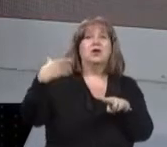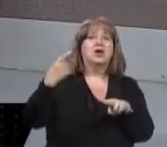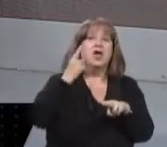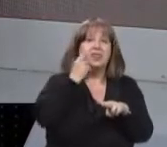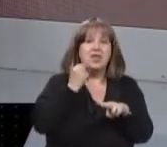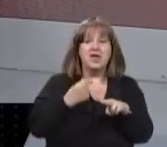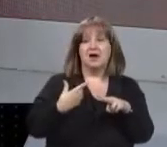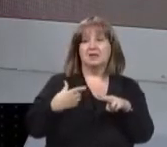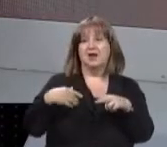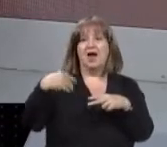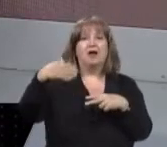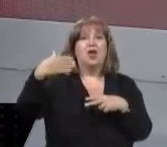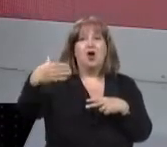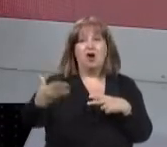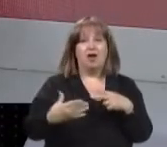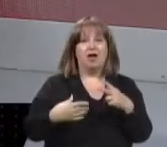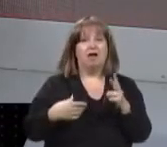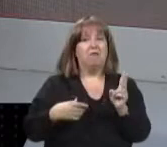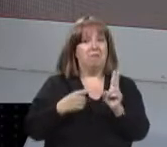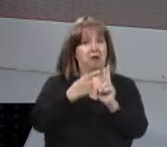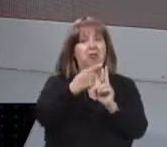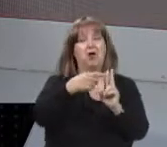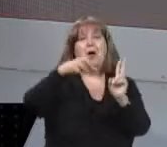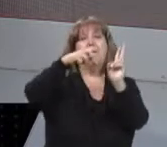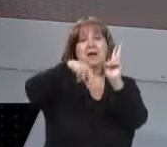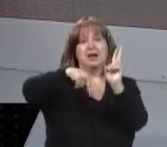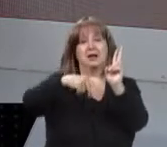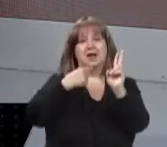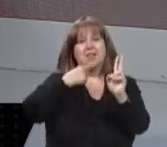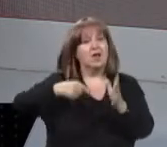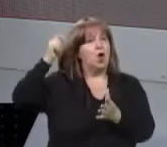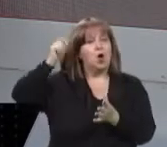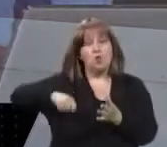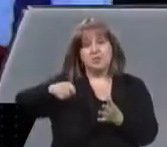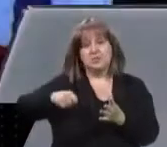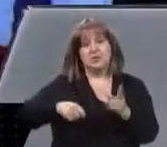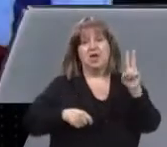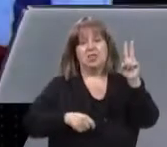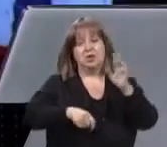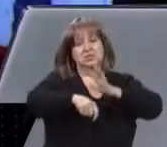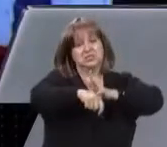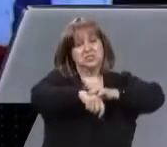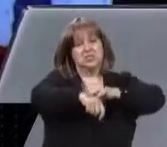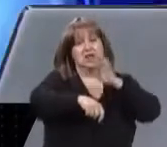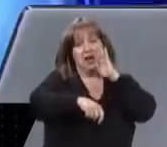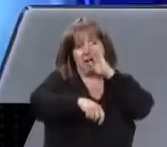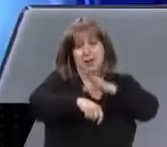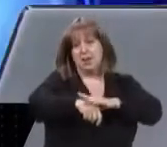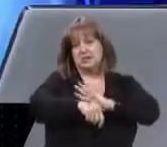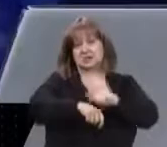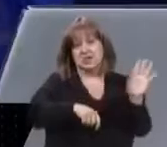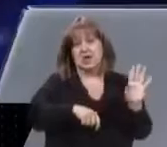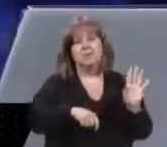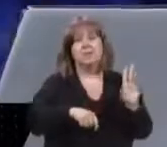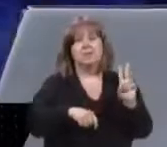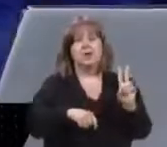de su ejecución estaba previamente establecida por ellos. Es lo que ha dado a conocer la jueza en su resolución. Esto